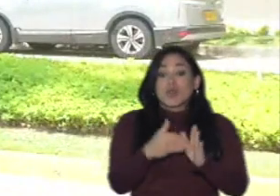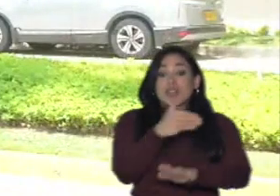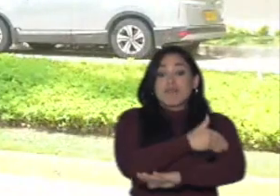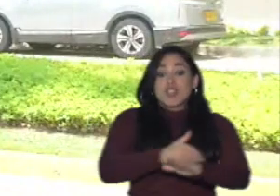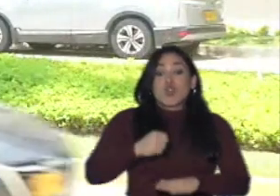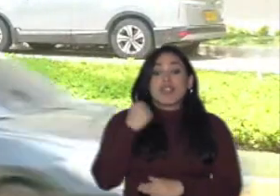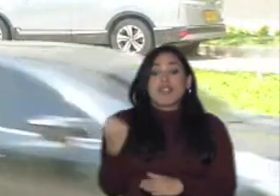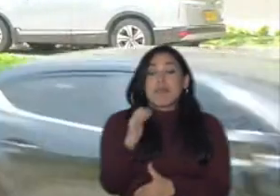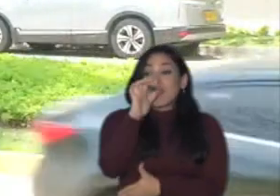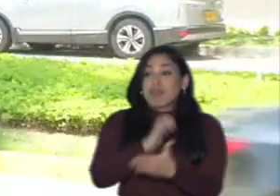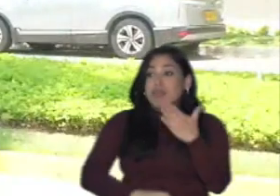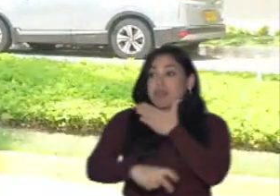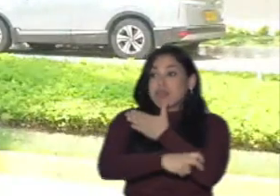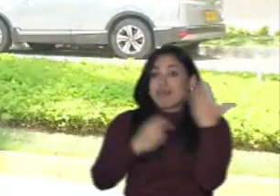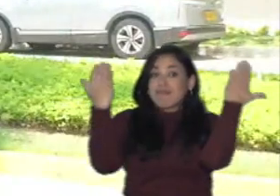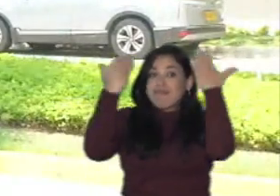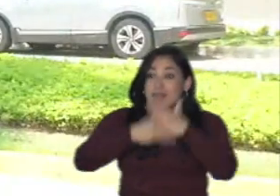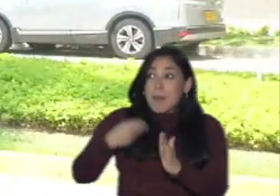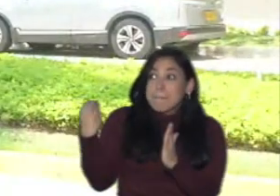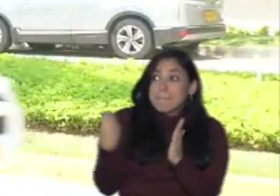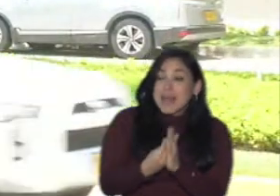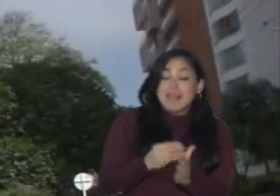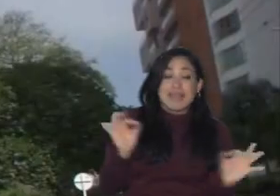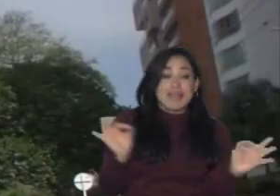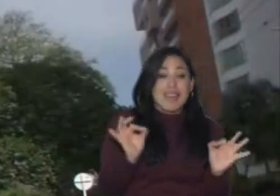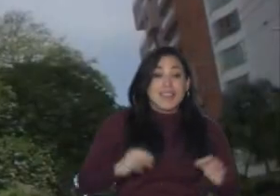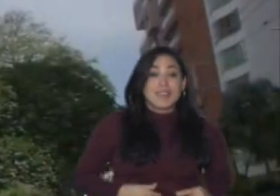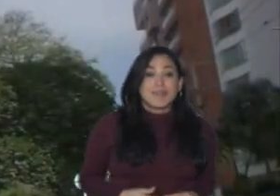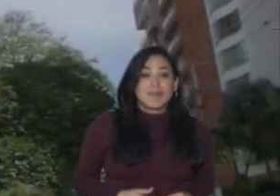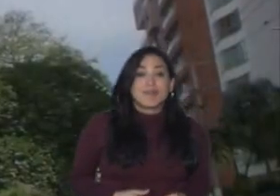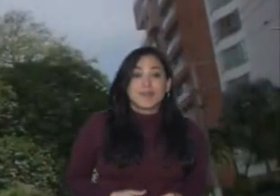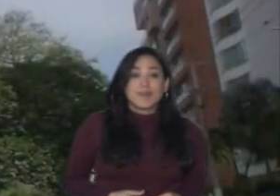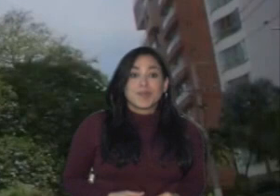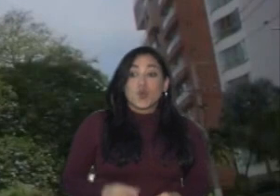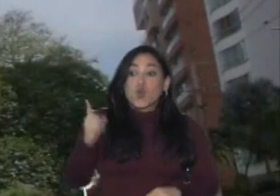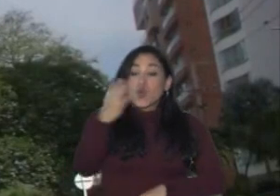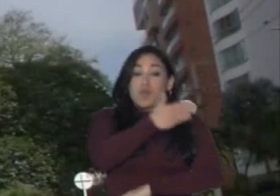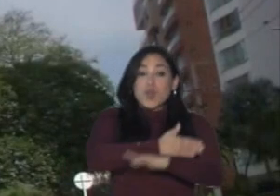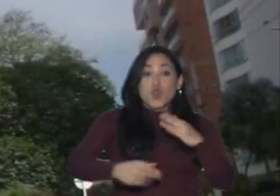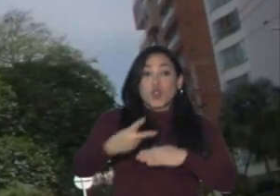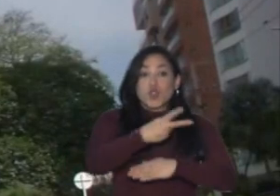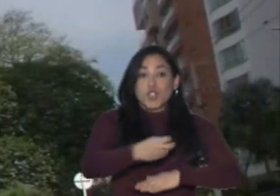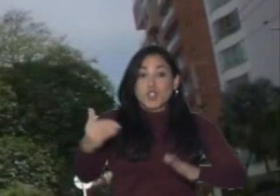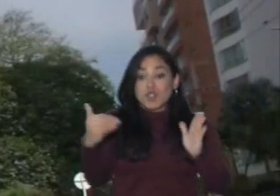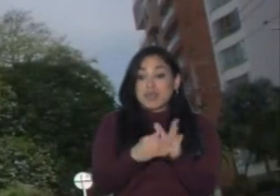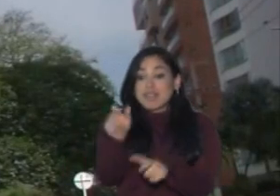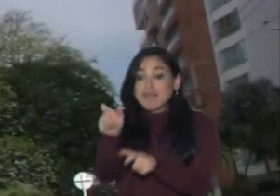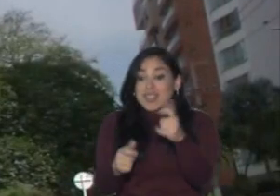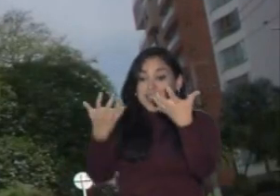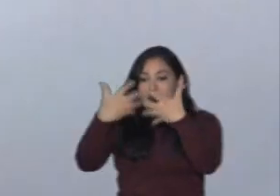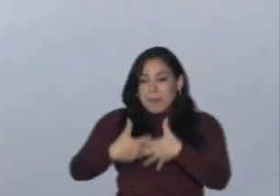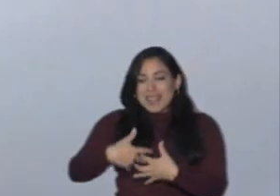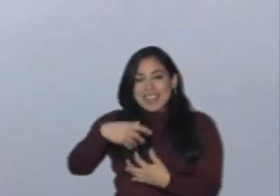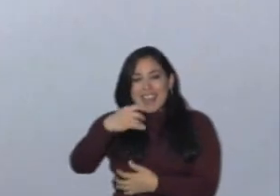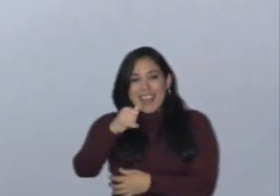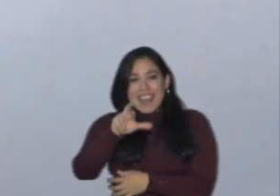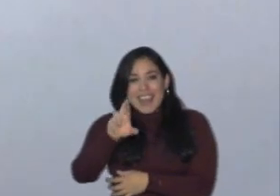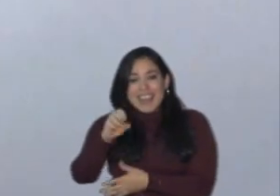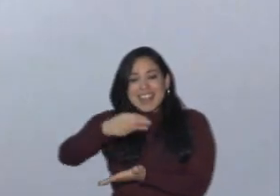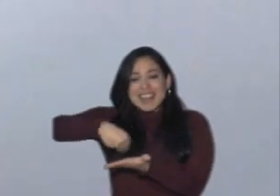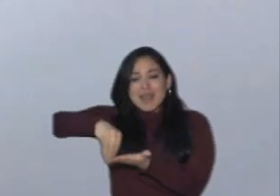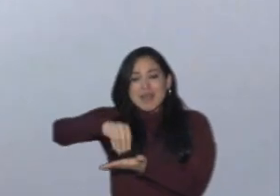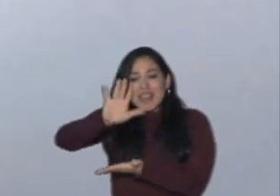millones de pesos de energía no facturada. Del 1.200.000 usuarios que tiene la empresa Aire en